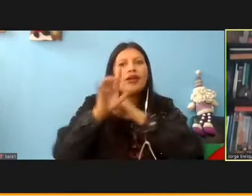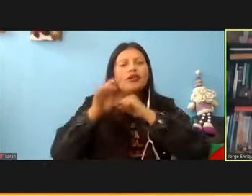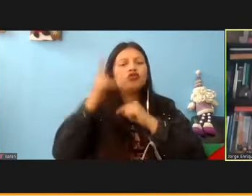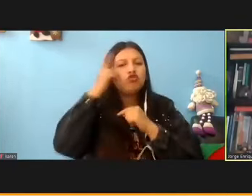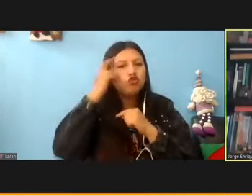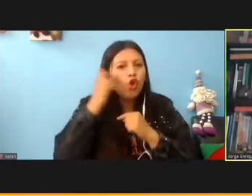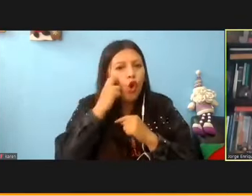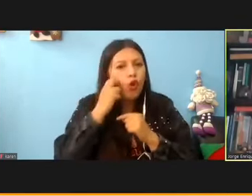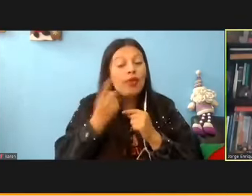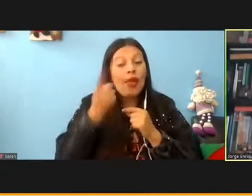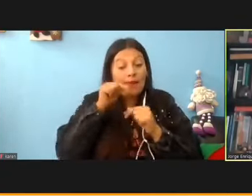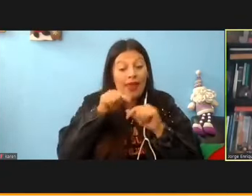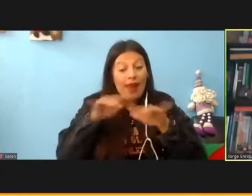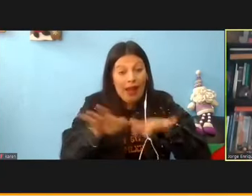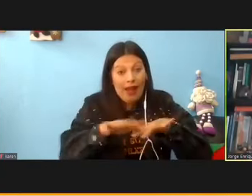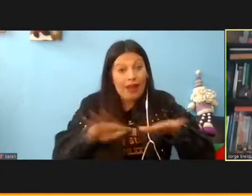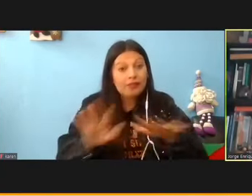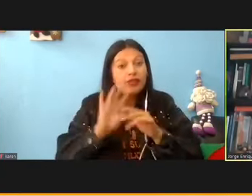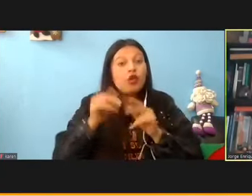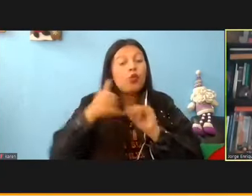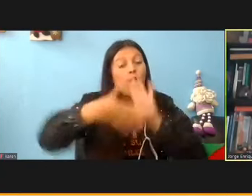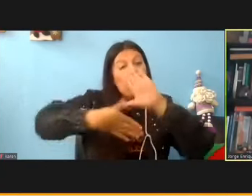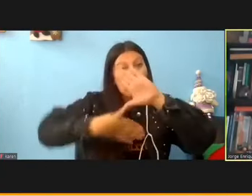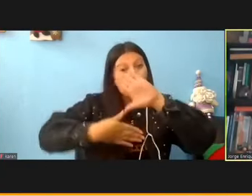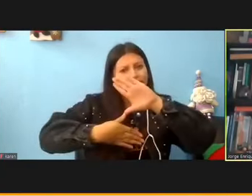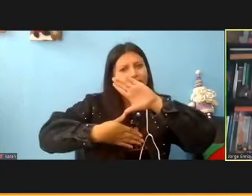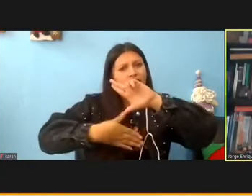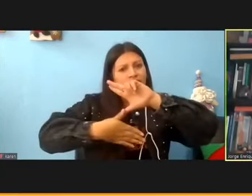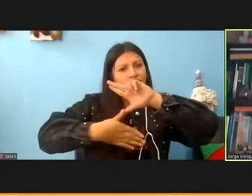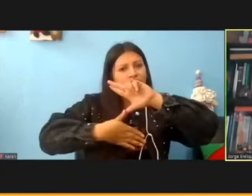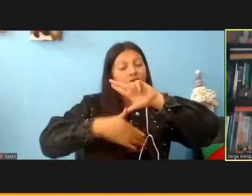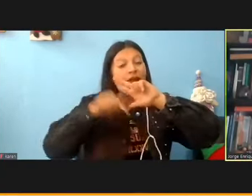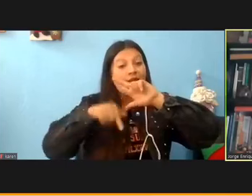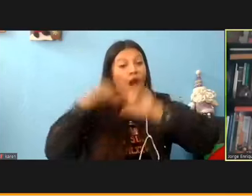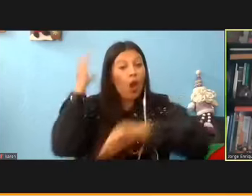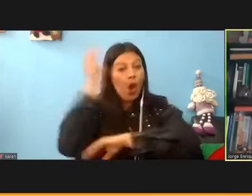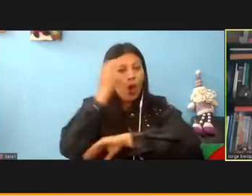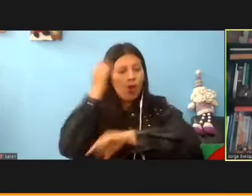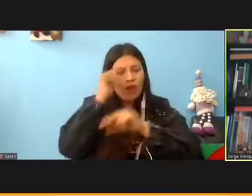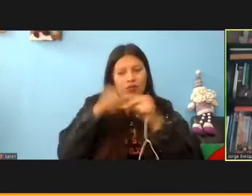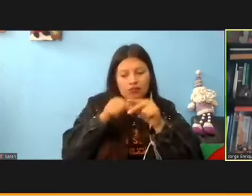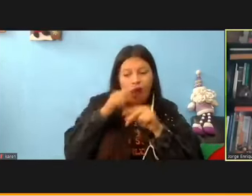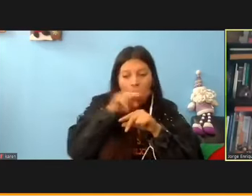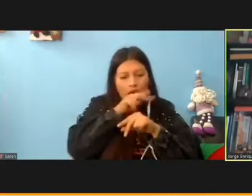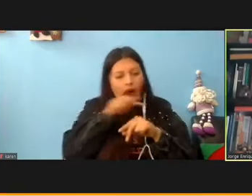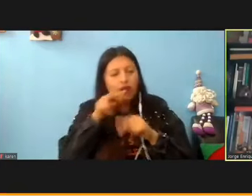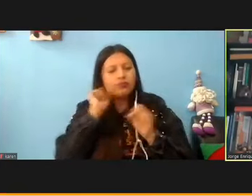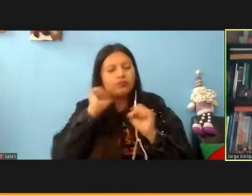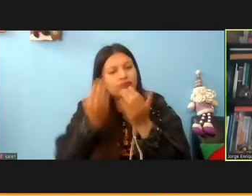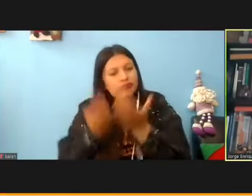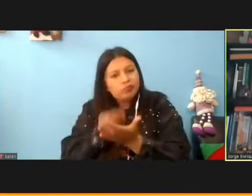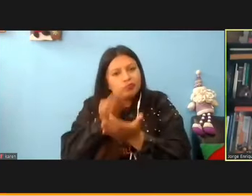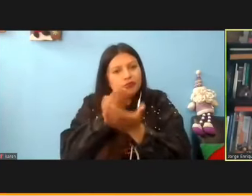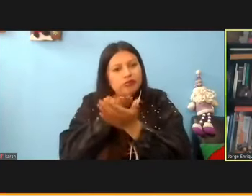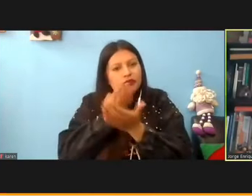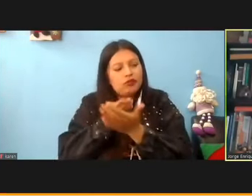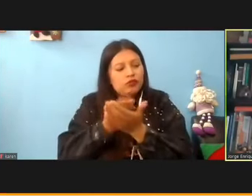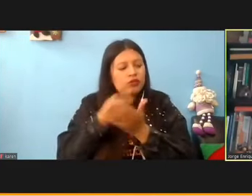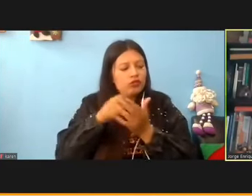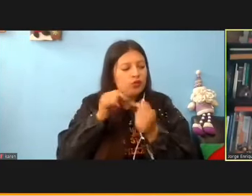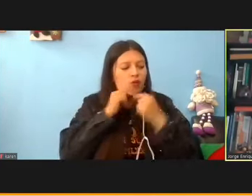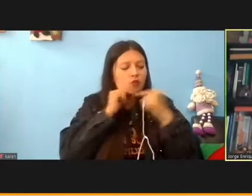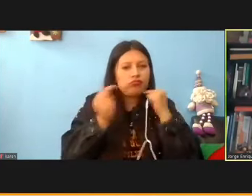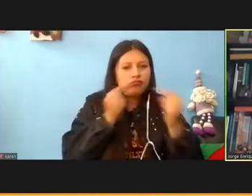ámbito latinoamericano ya tenemos bastante, hay bastante desde Colombia para empezar a aportar en los debates y